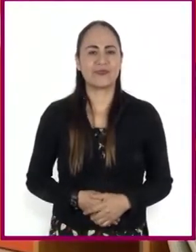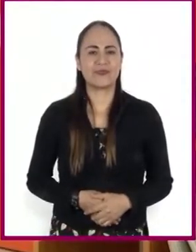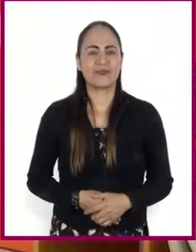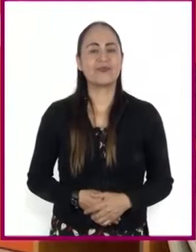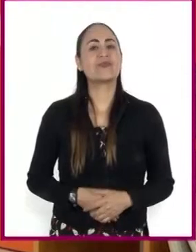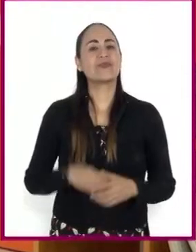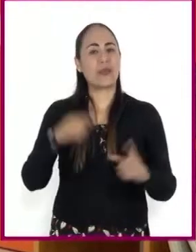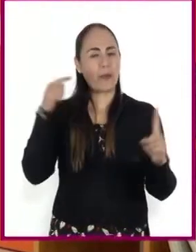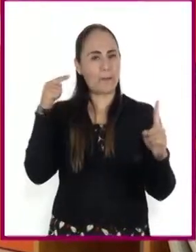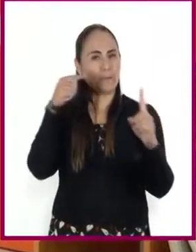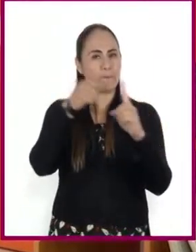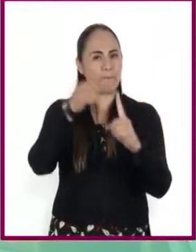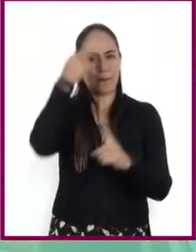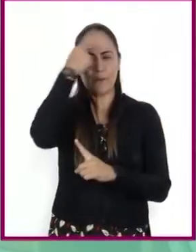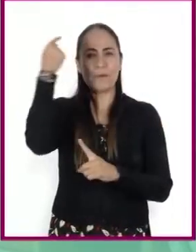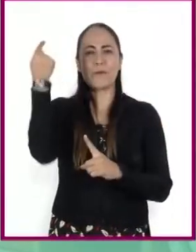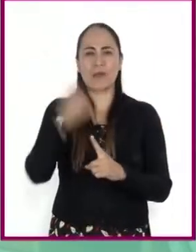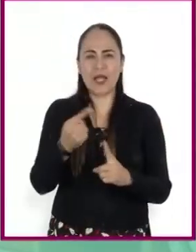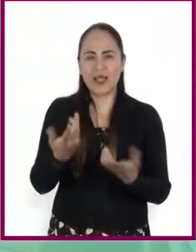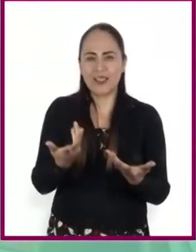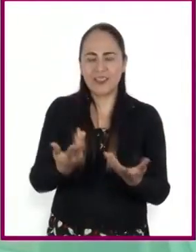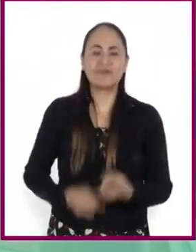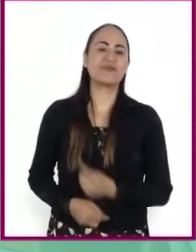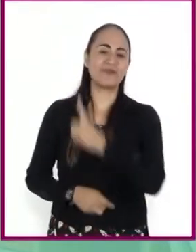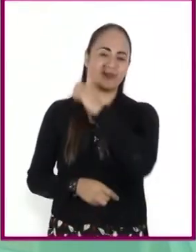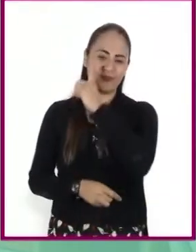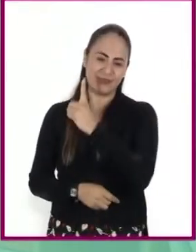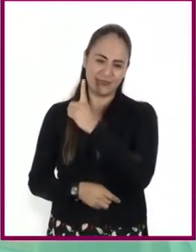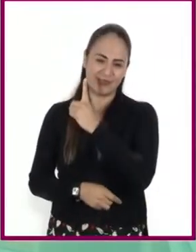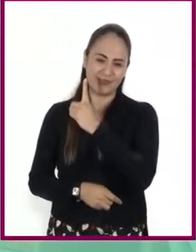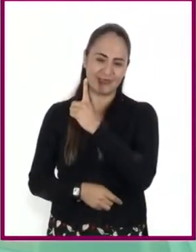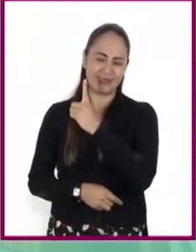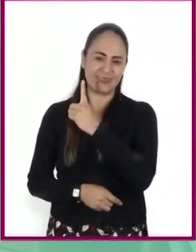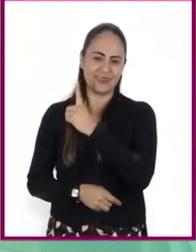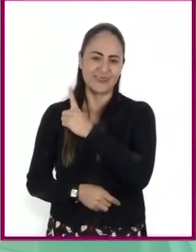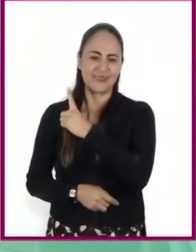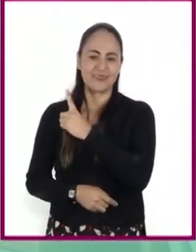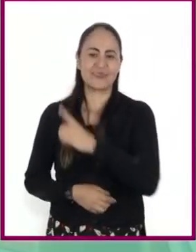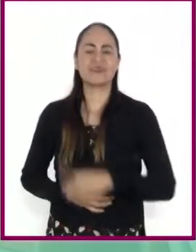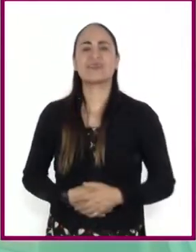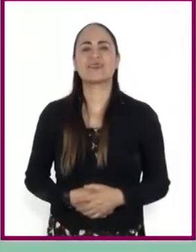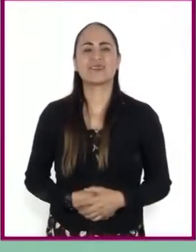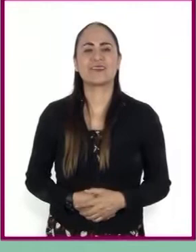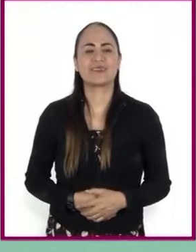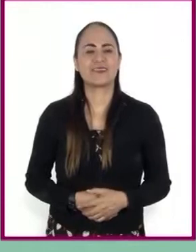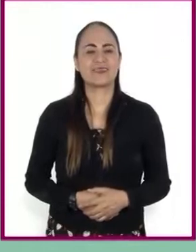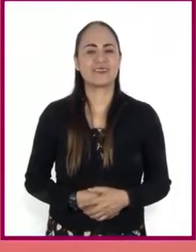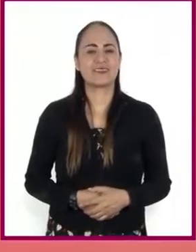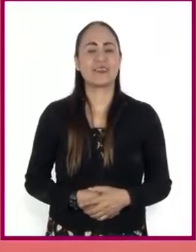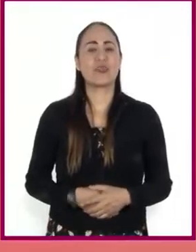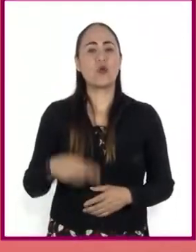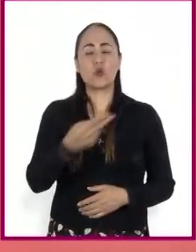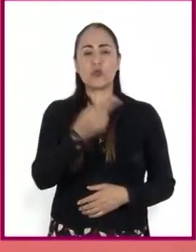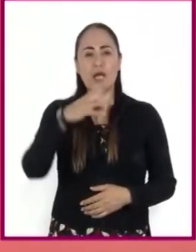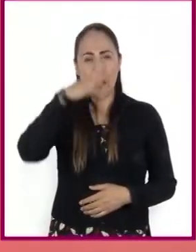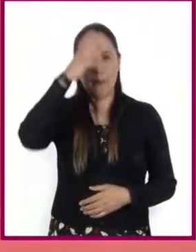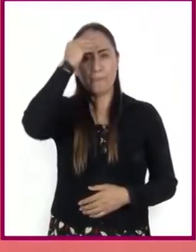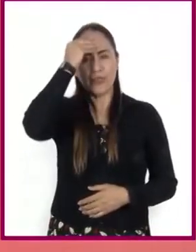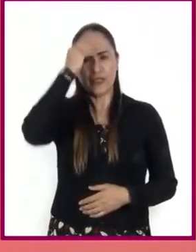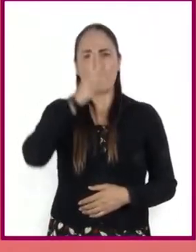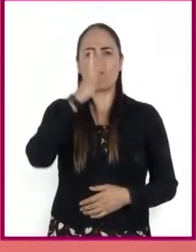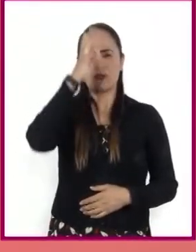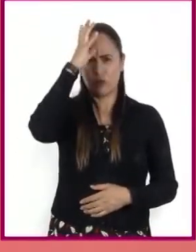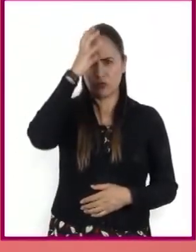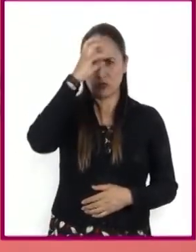y el propósito, explorar diversas maneras de escribir definiciones de conceptos. Aprender a redactar definiciones